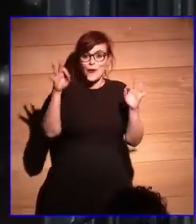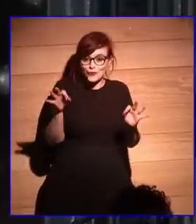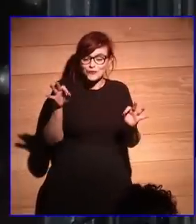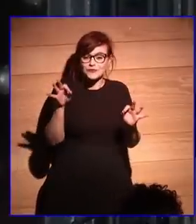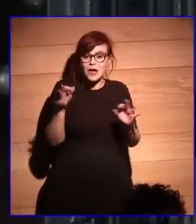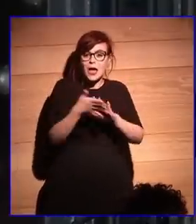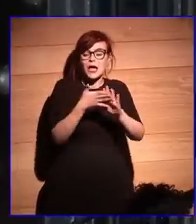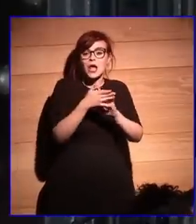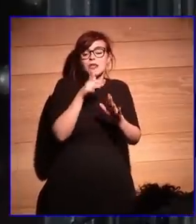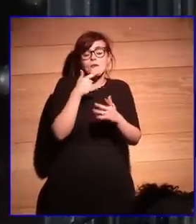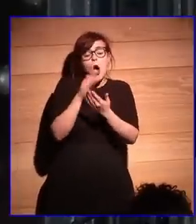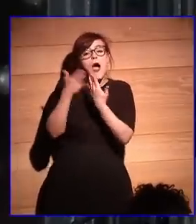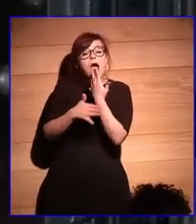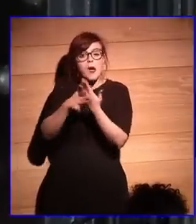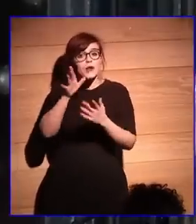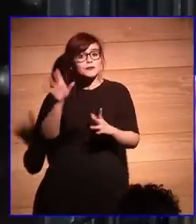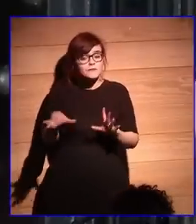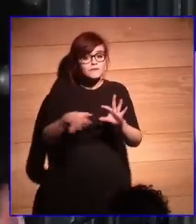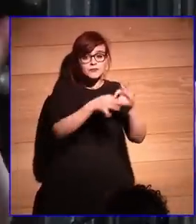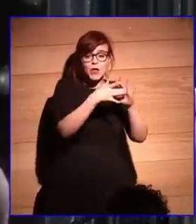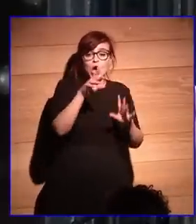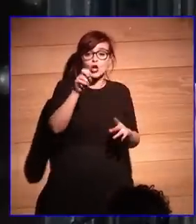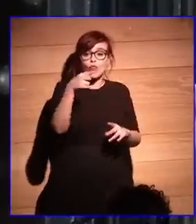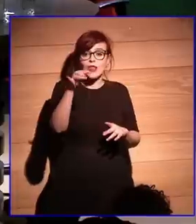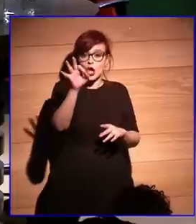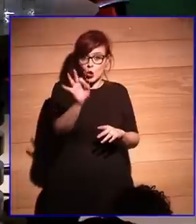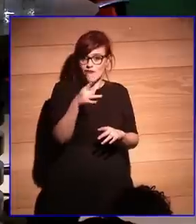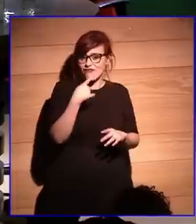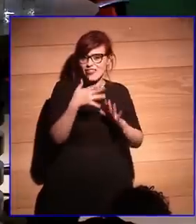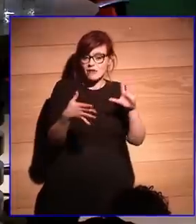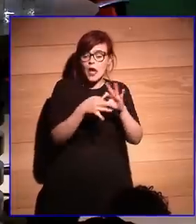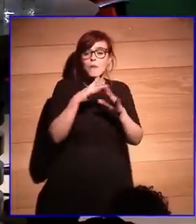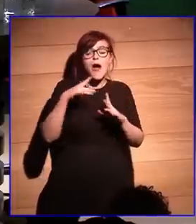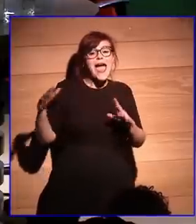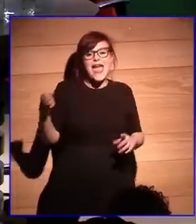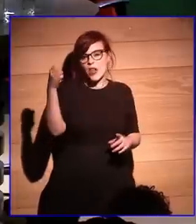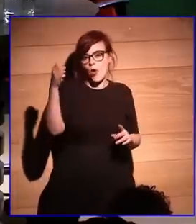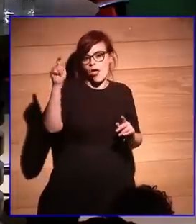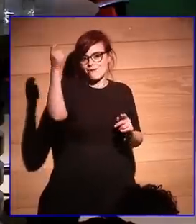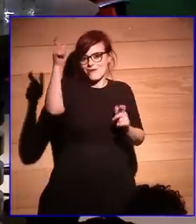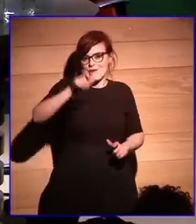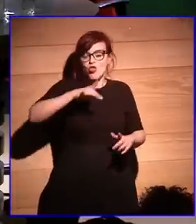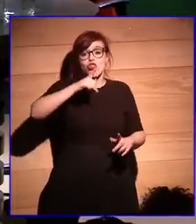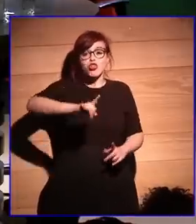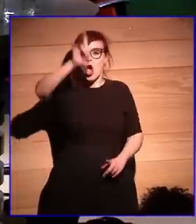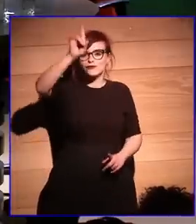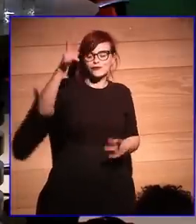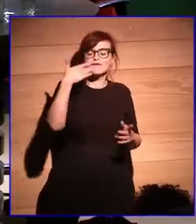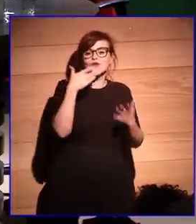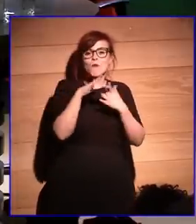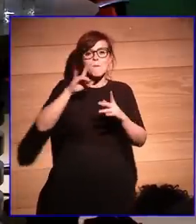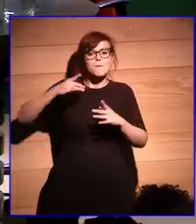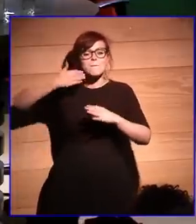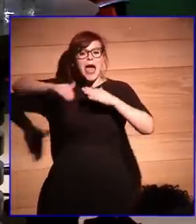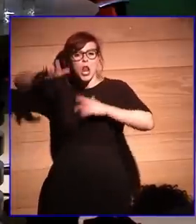en términos de enorme cariño. Pero engarza con lo que está diciendo Rodrigo, o sea, todo héroe en este caso Dios, necesita a un